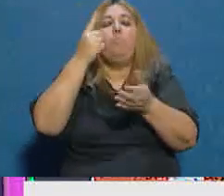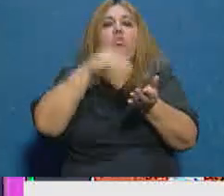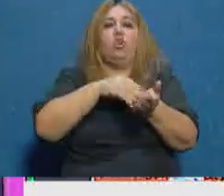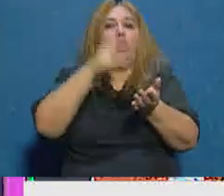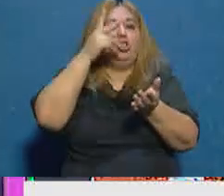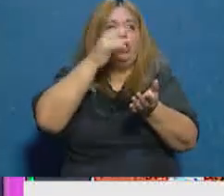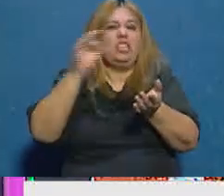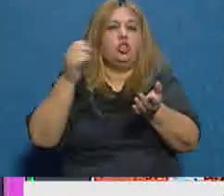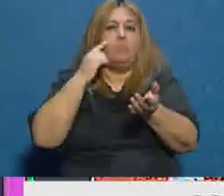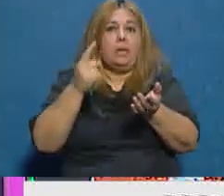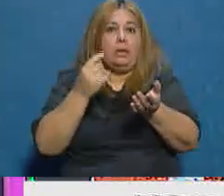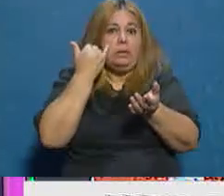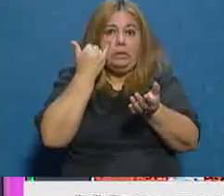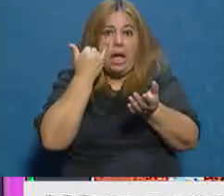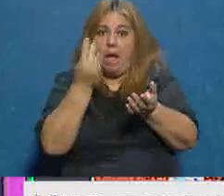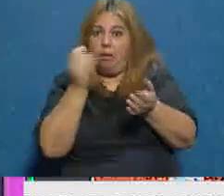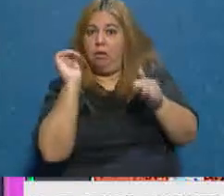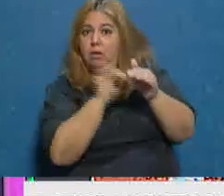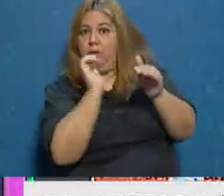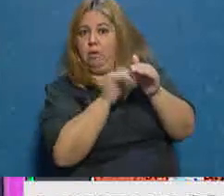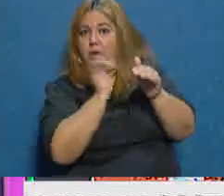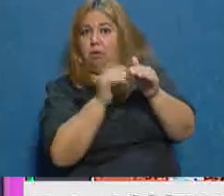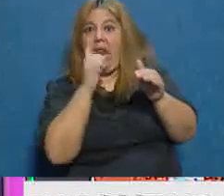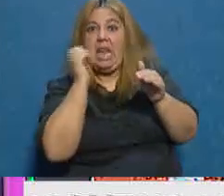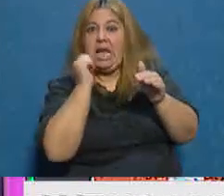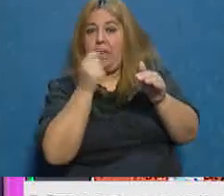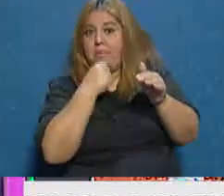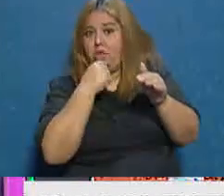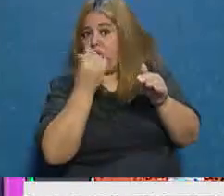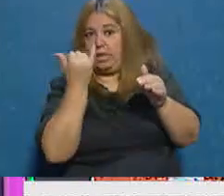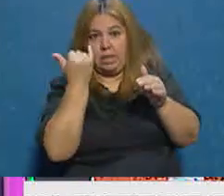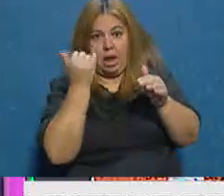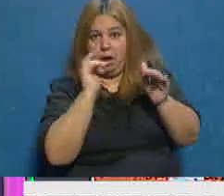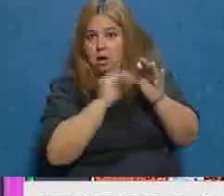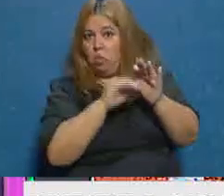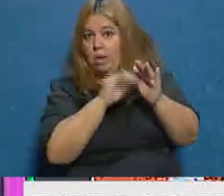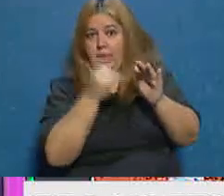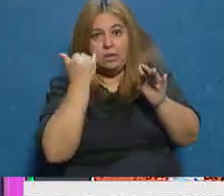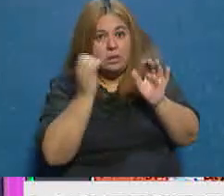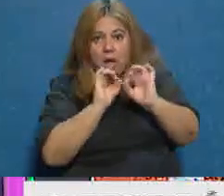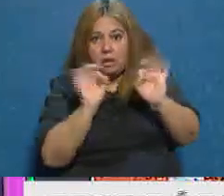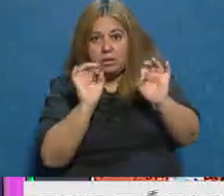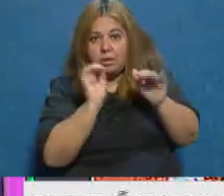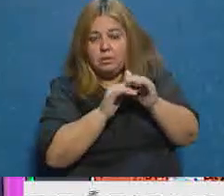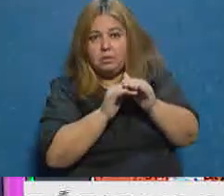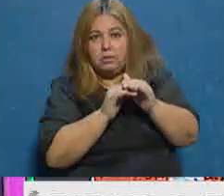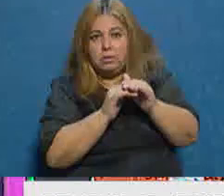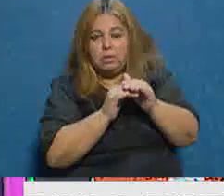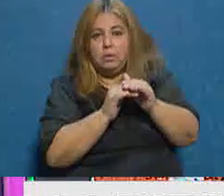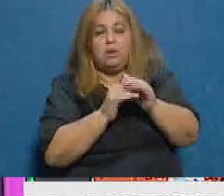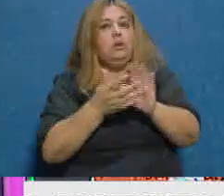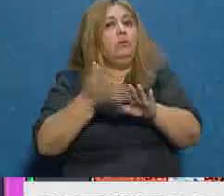1.800.000. Plata que ya está en las arcas de la Liga Mendocina de Fútbol. Y en un momento supimos que salieron a